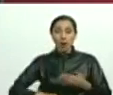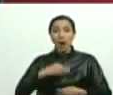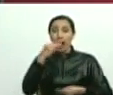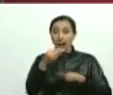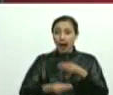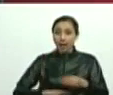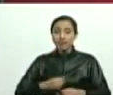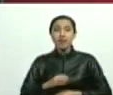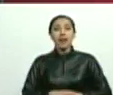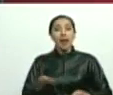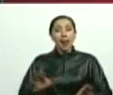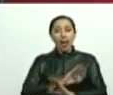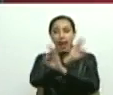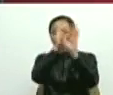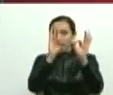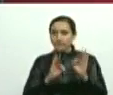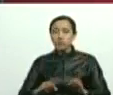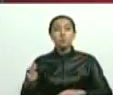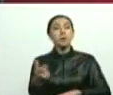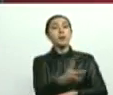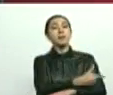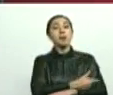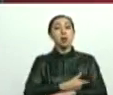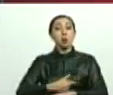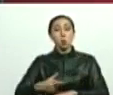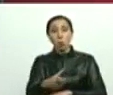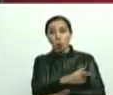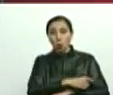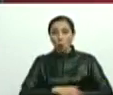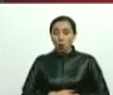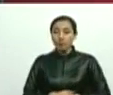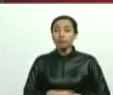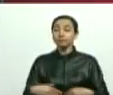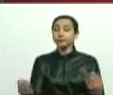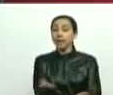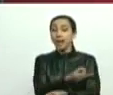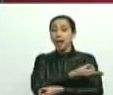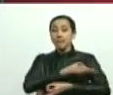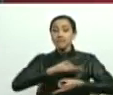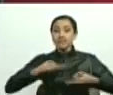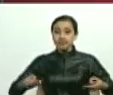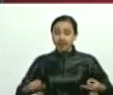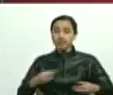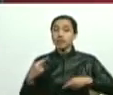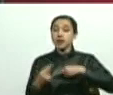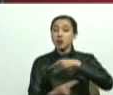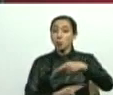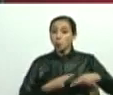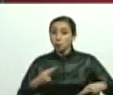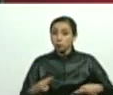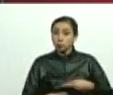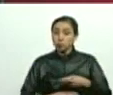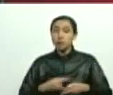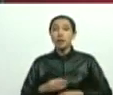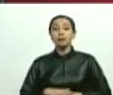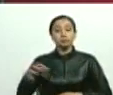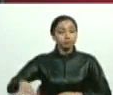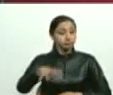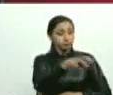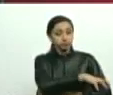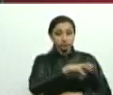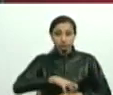los métodos del gobierno de gestión de eficiencia revolucionaria en sus estados